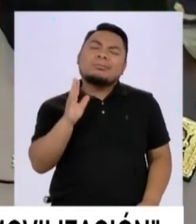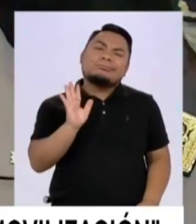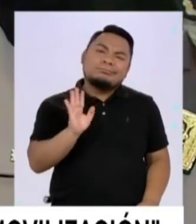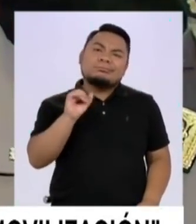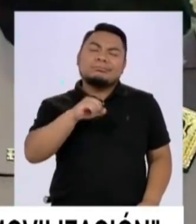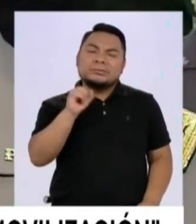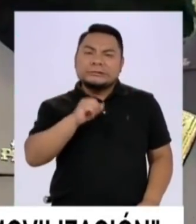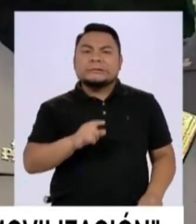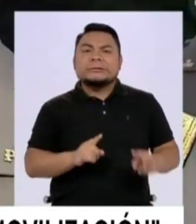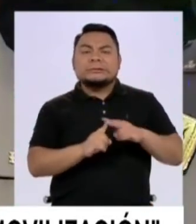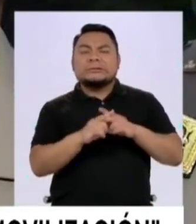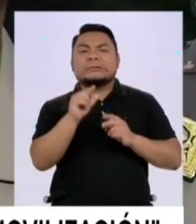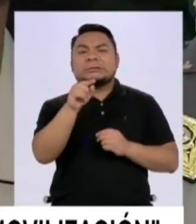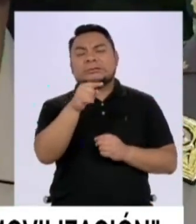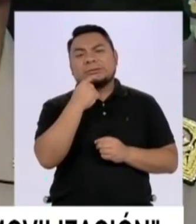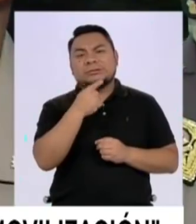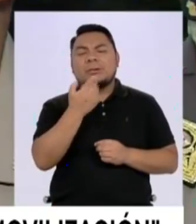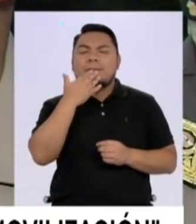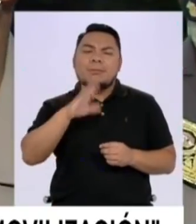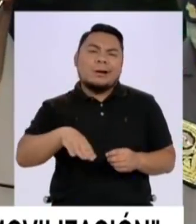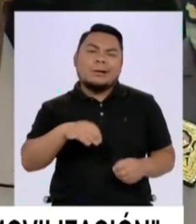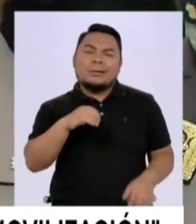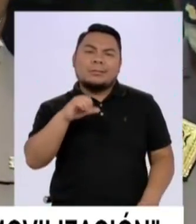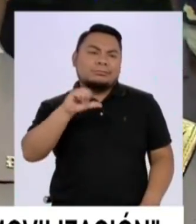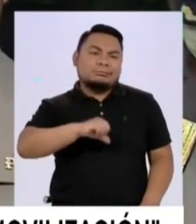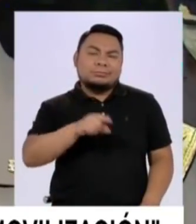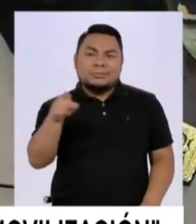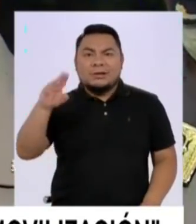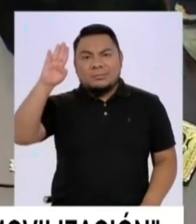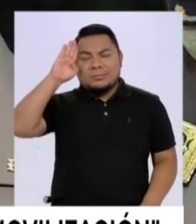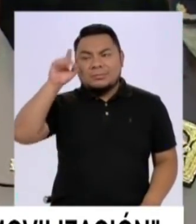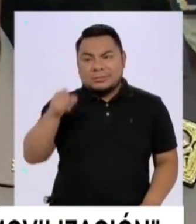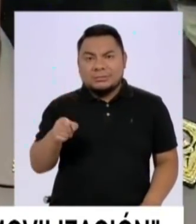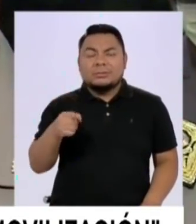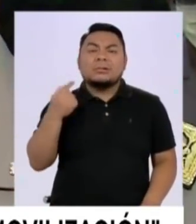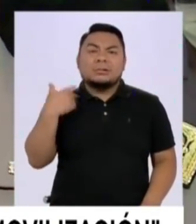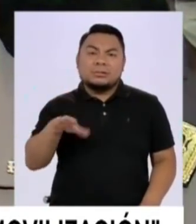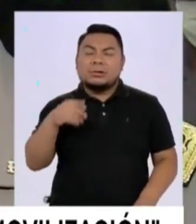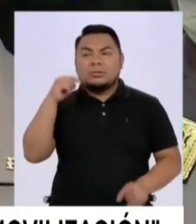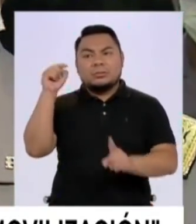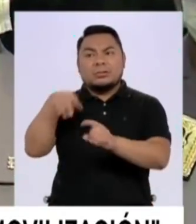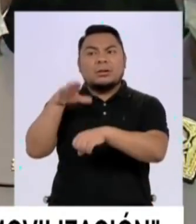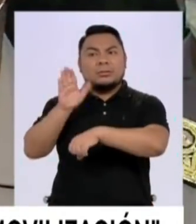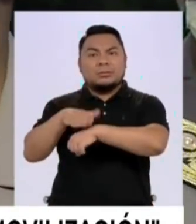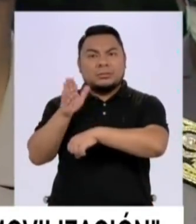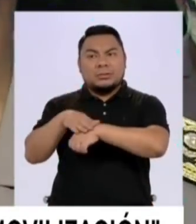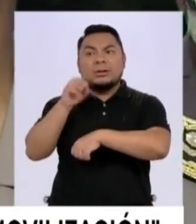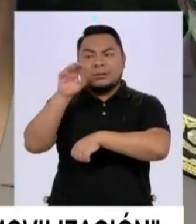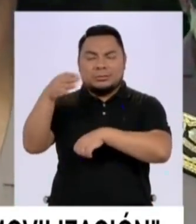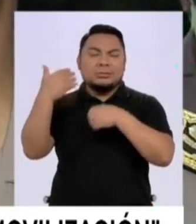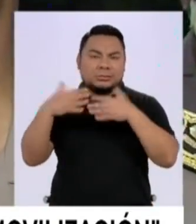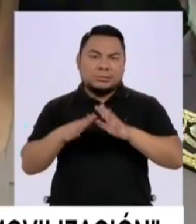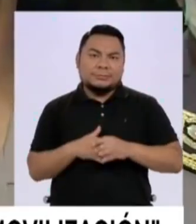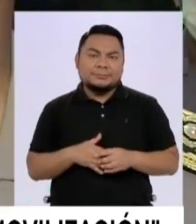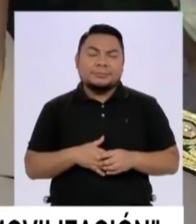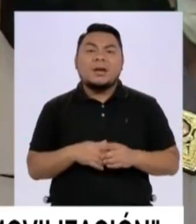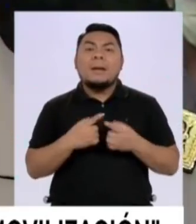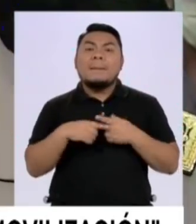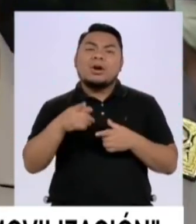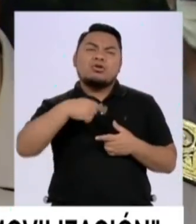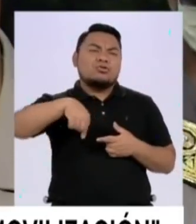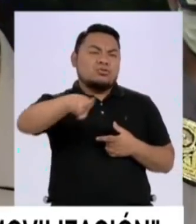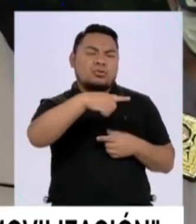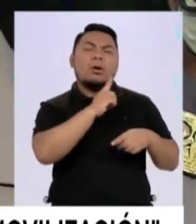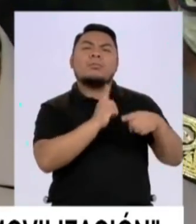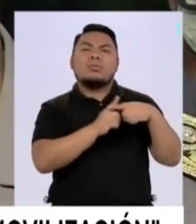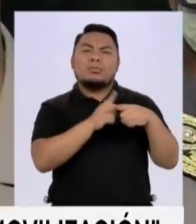que suceden, en este caso ese mal comportamiento de este oficial, que de hecho ya ha sido sancionado. Así que nosotros nos quedamos con el lado positivo, lo que